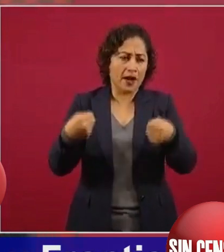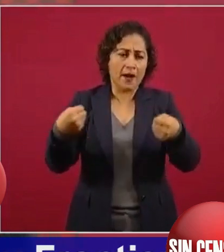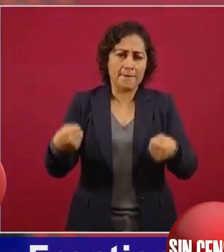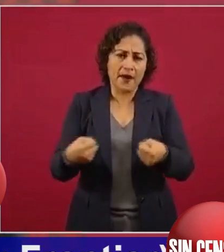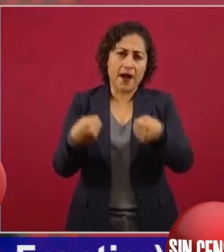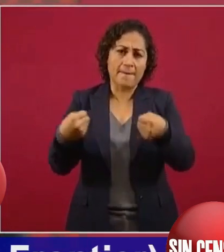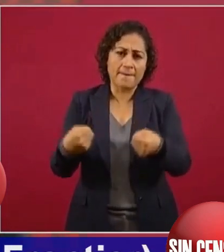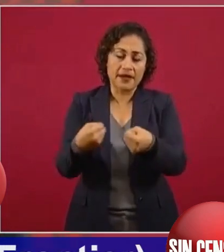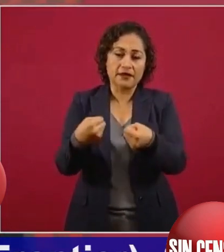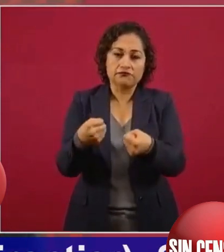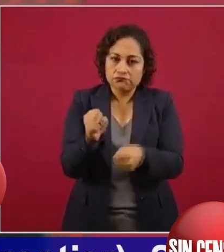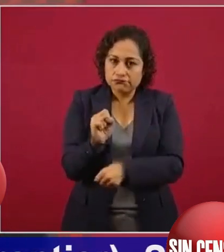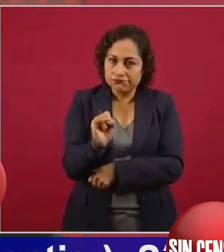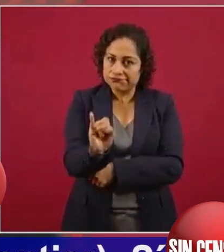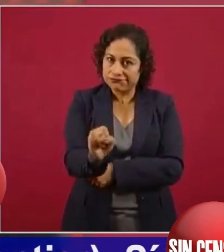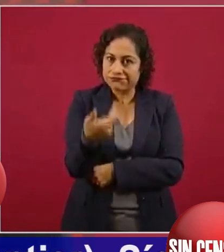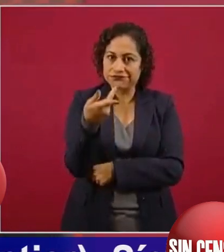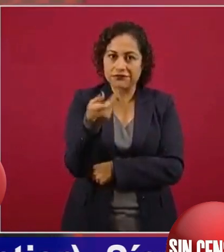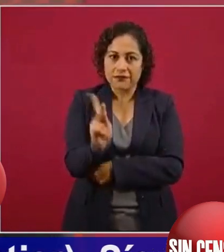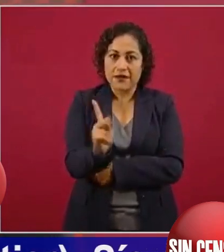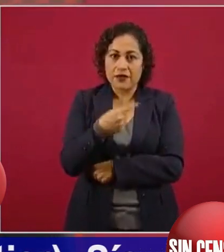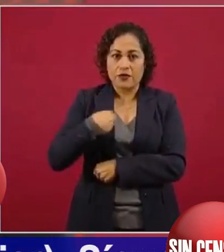tenemos que avanzar pronto,